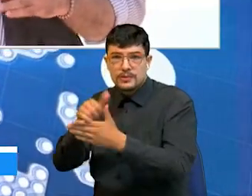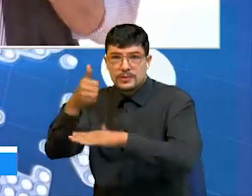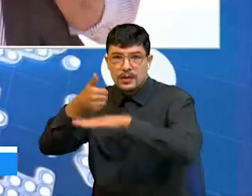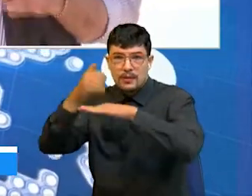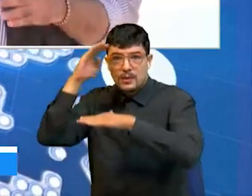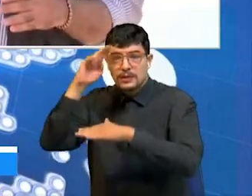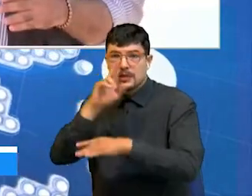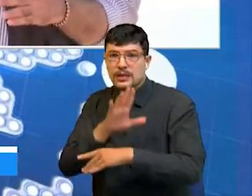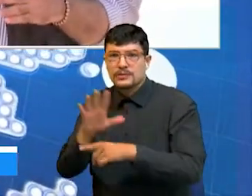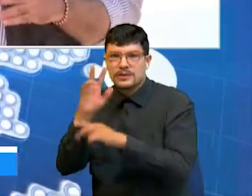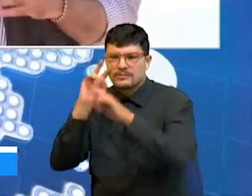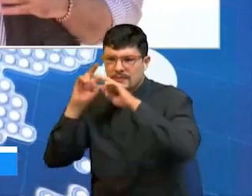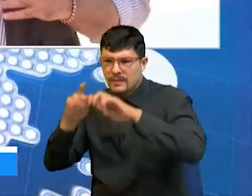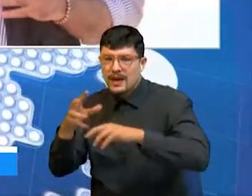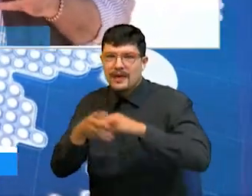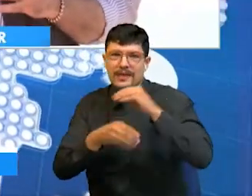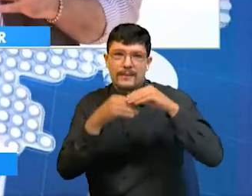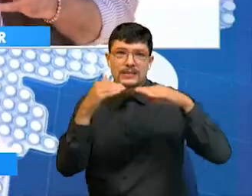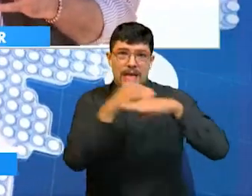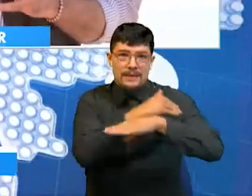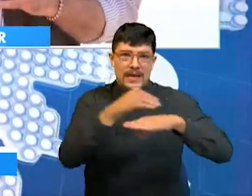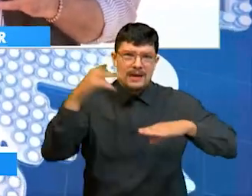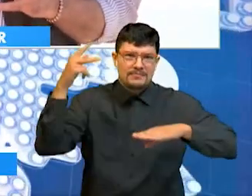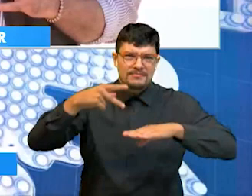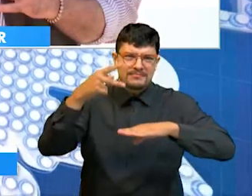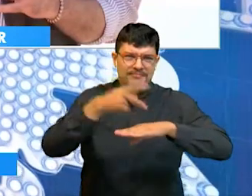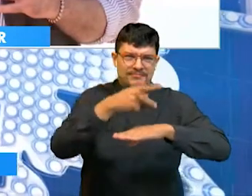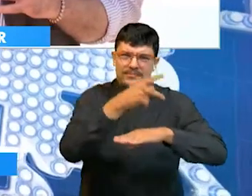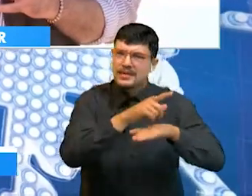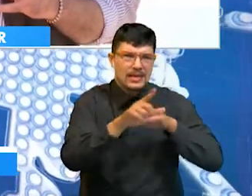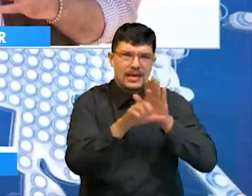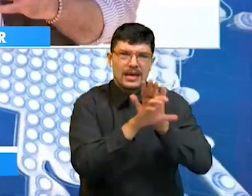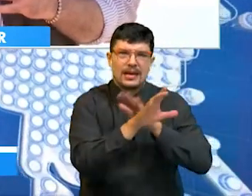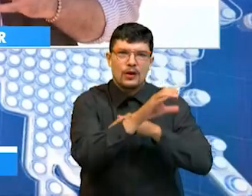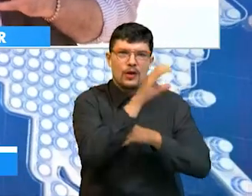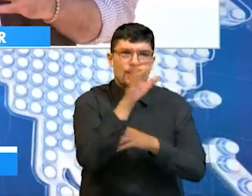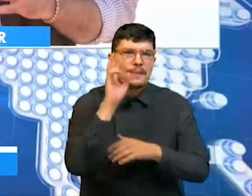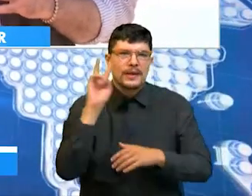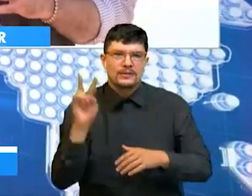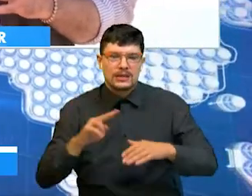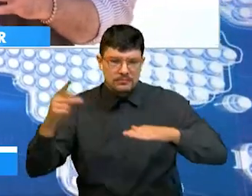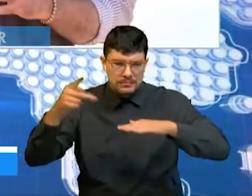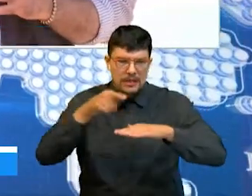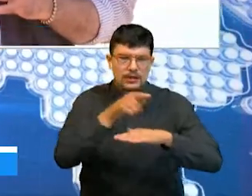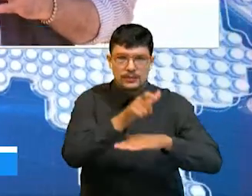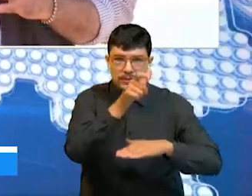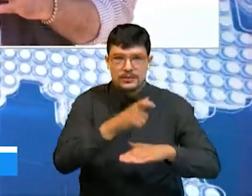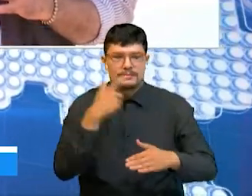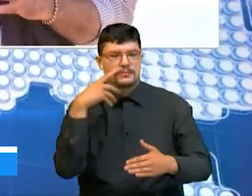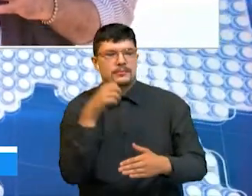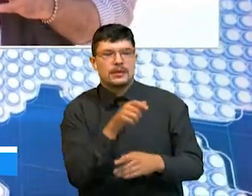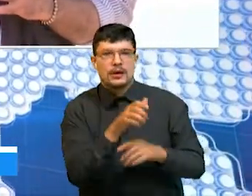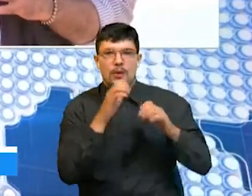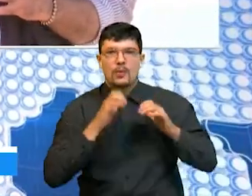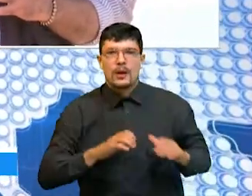en una de las trochas en territorio venezolano. Compañeros, hasta aquí toda la información. Sigan ustedes con más Oriente Noticias. Muy buenas tardes.